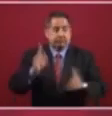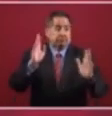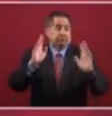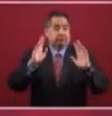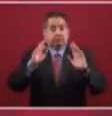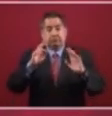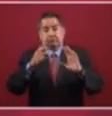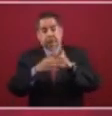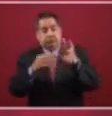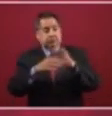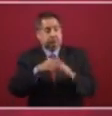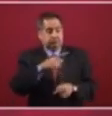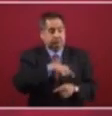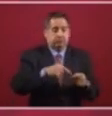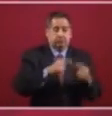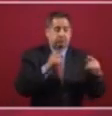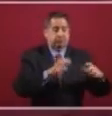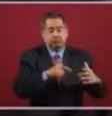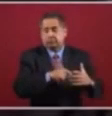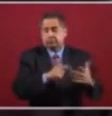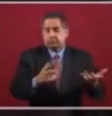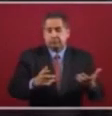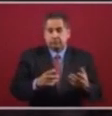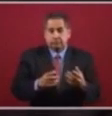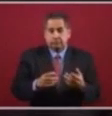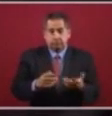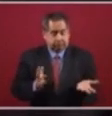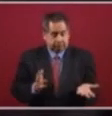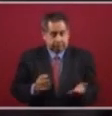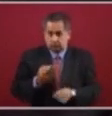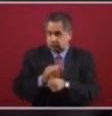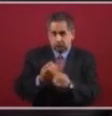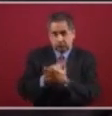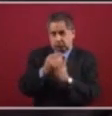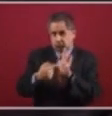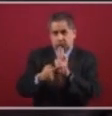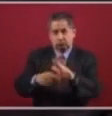Pero todo esto es nuevo.